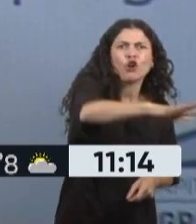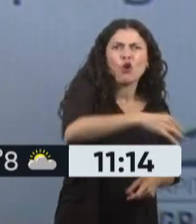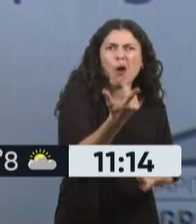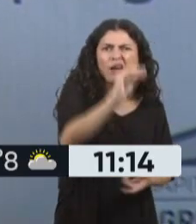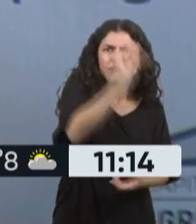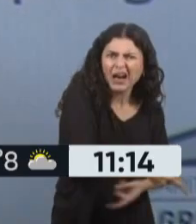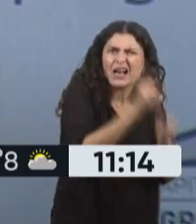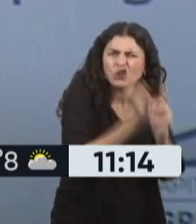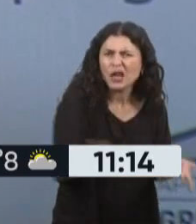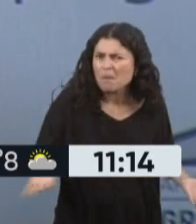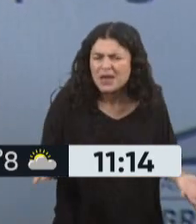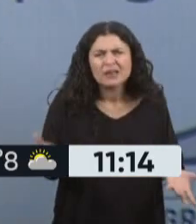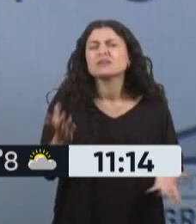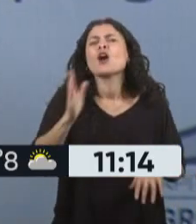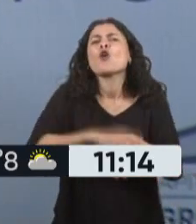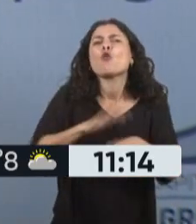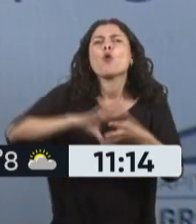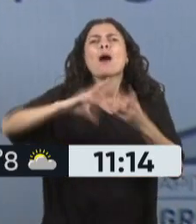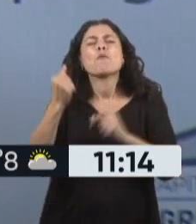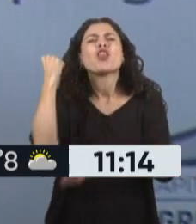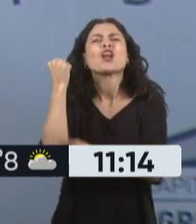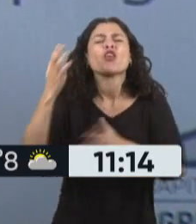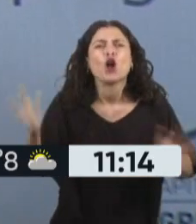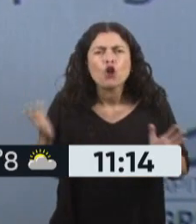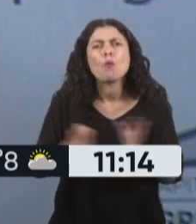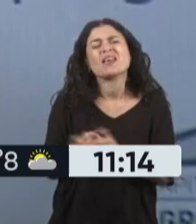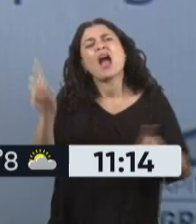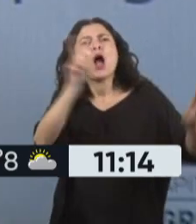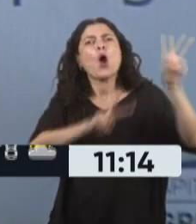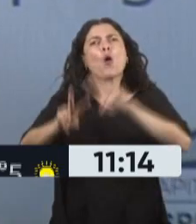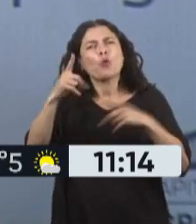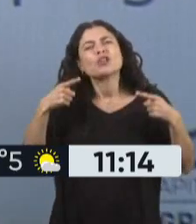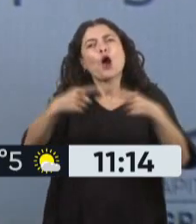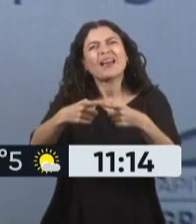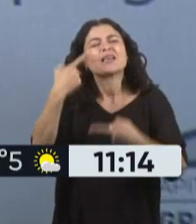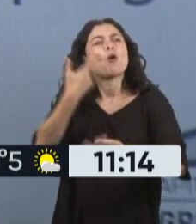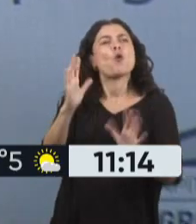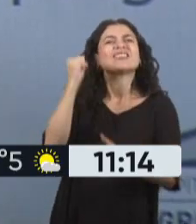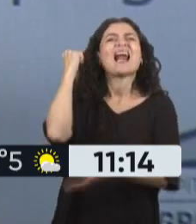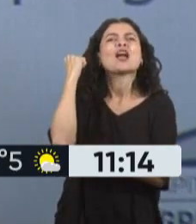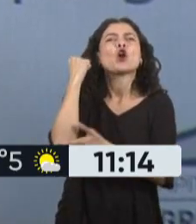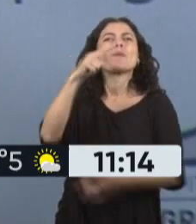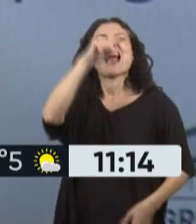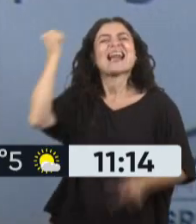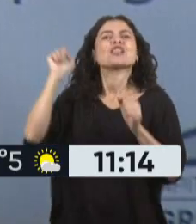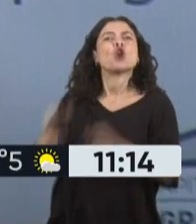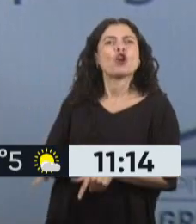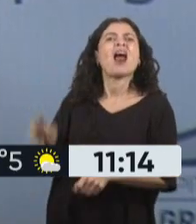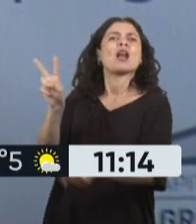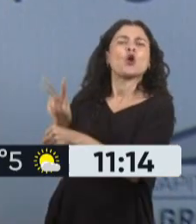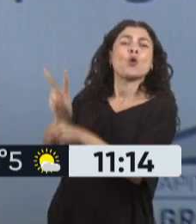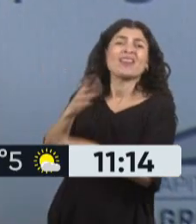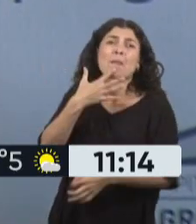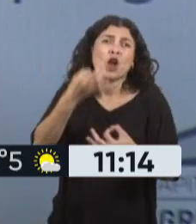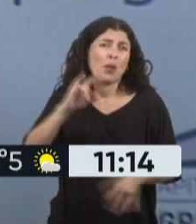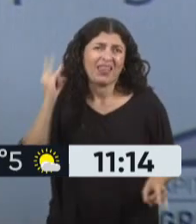nombre de un empecinamiento absurdo con tener una industria nacional para sustituir importaciones, costara lo que costara, amparándose en el discurso